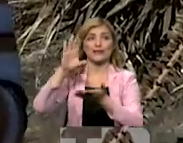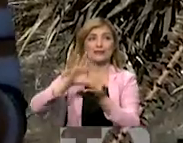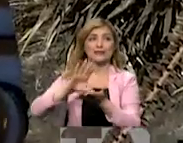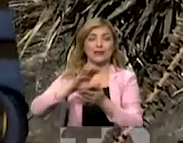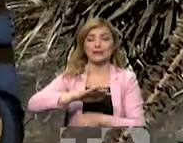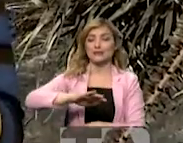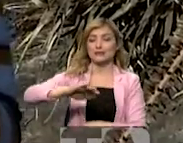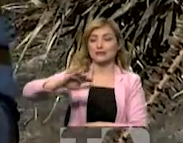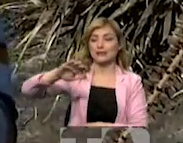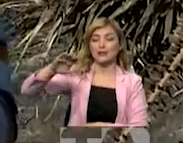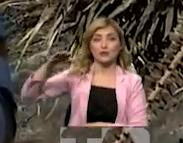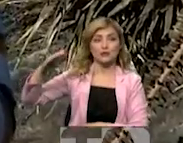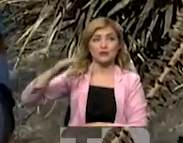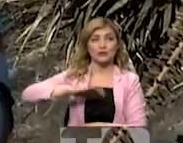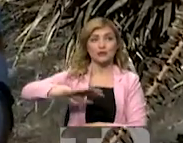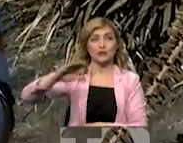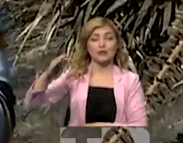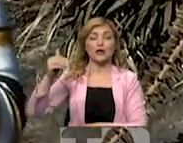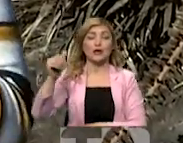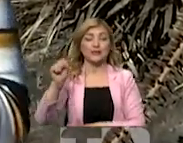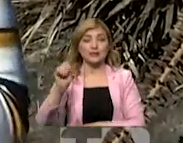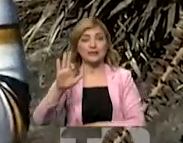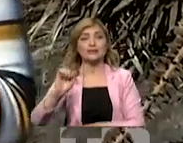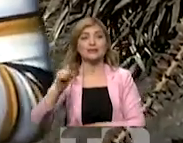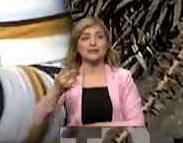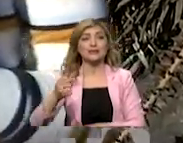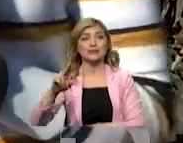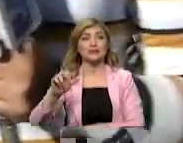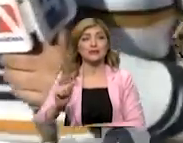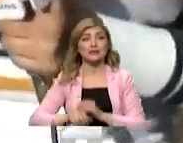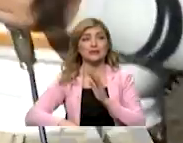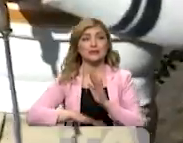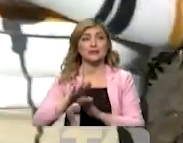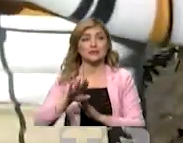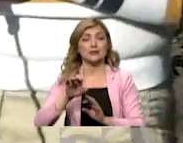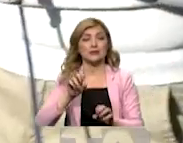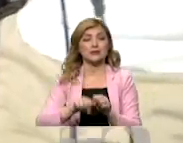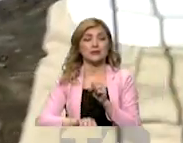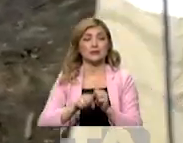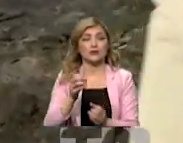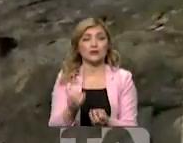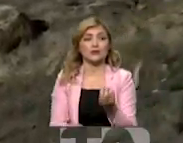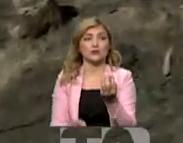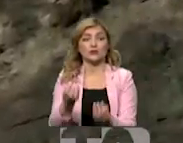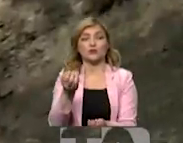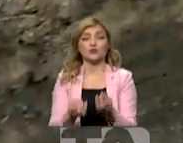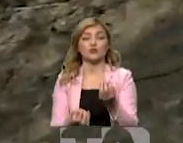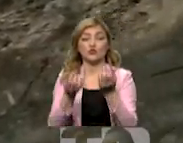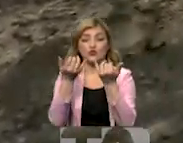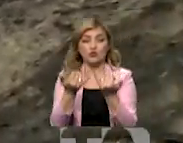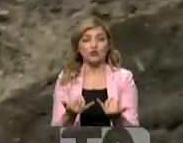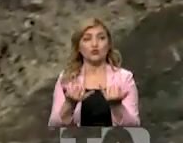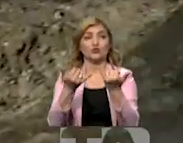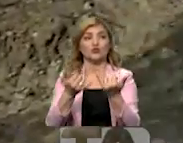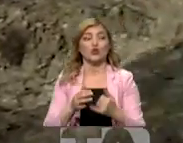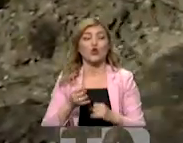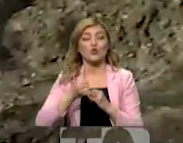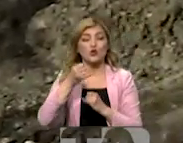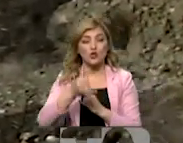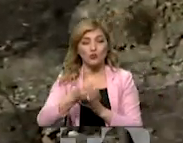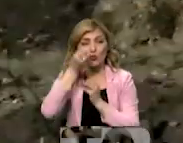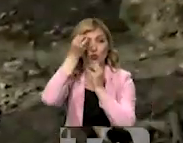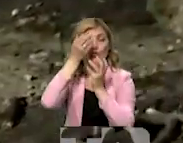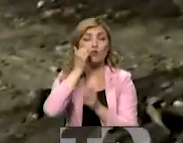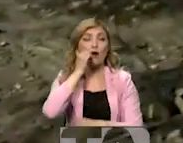alta del seno del cerro casita guau una de las más afectadas por este incendio que hasta el momento según el último